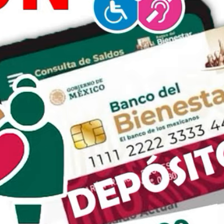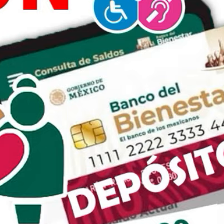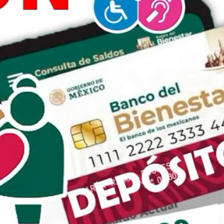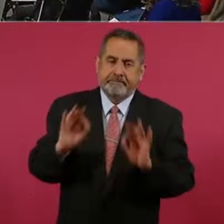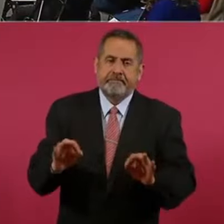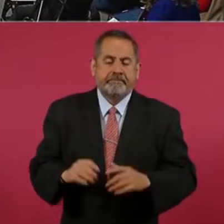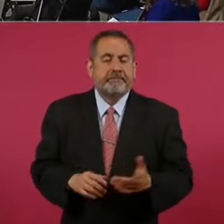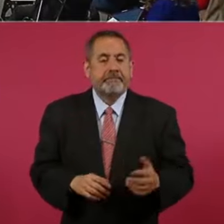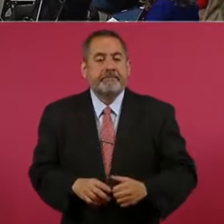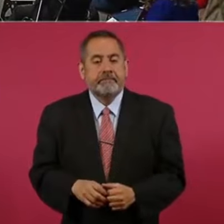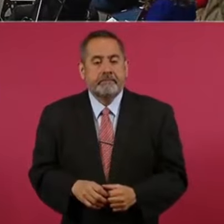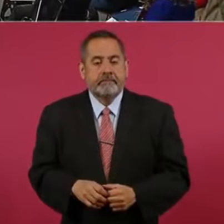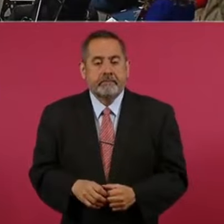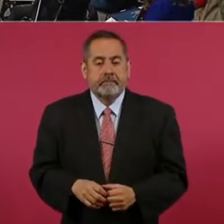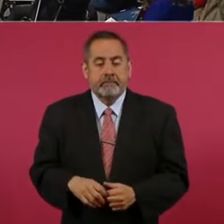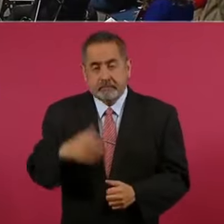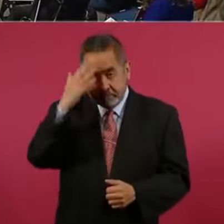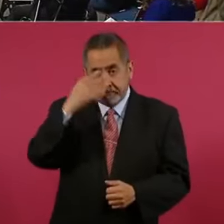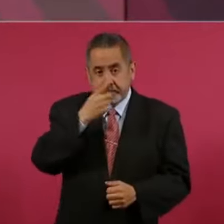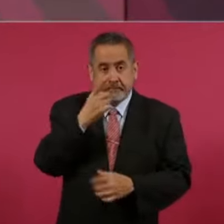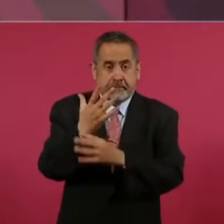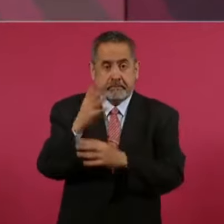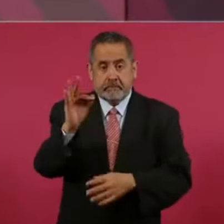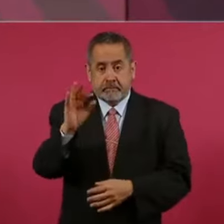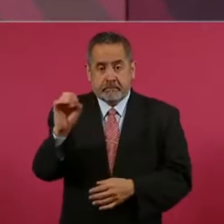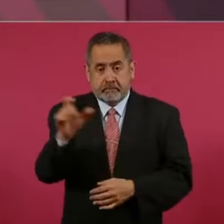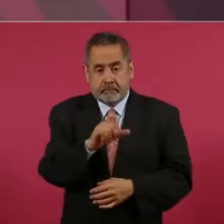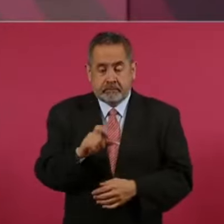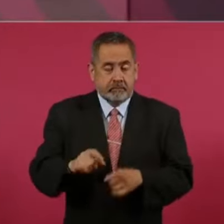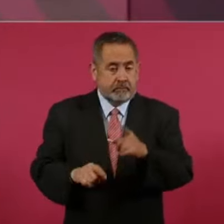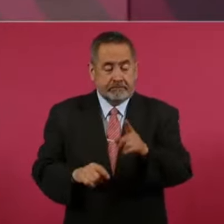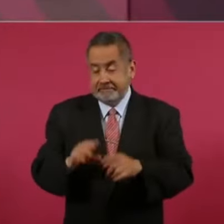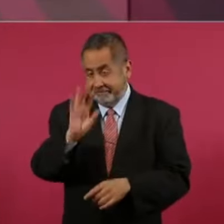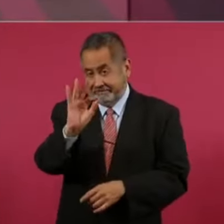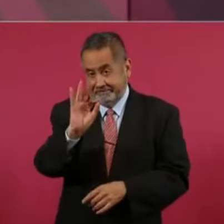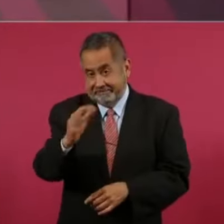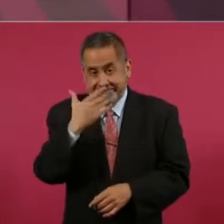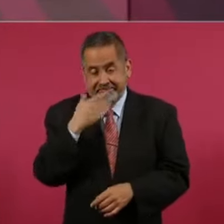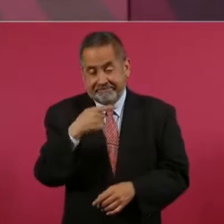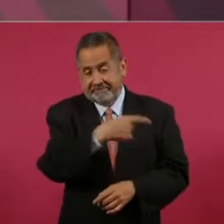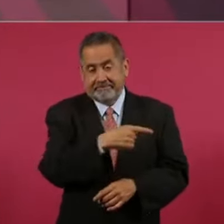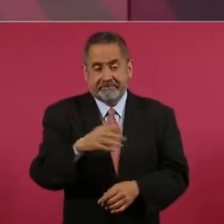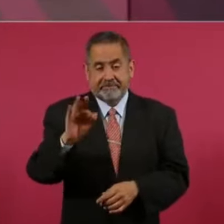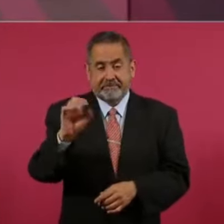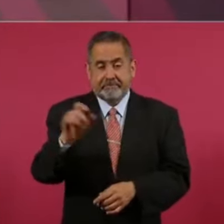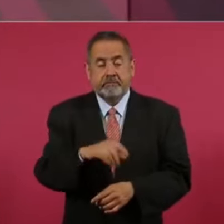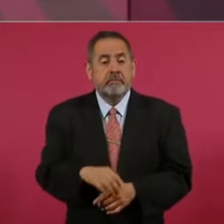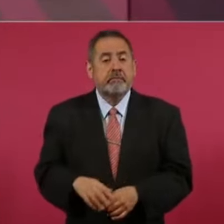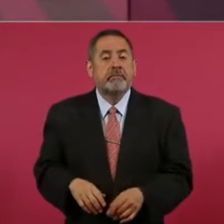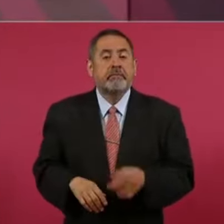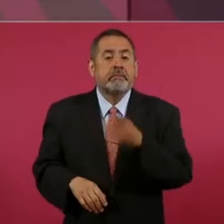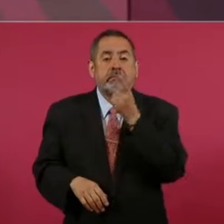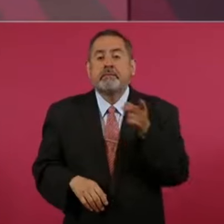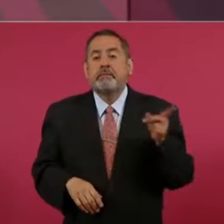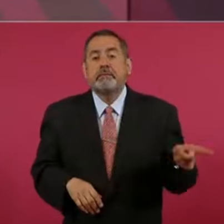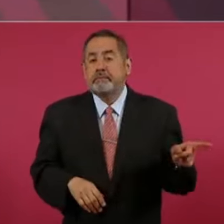Obrador. Para tratar, ¿sabe qué dijo? No, es que es buenísimo. Lo que hay que hacer,